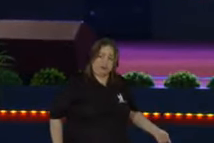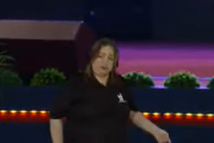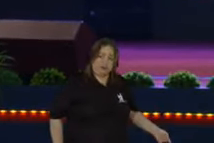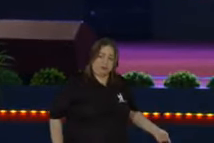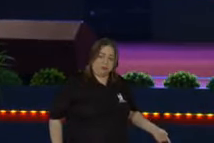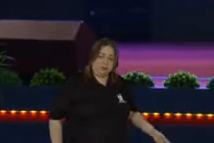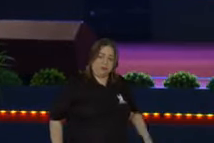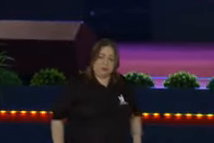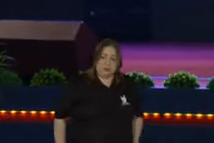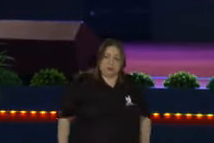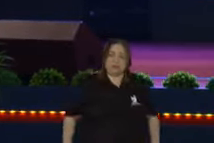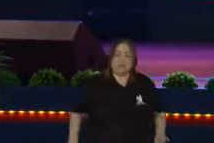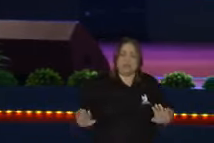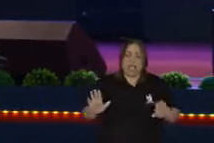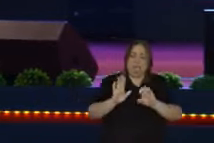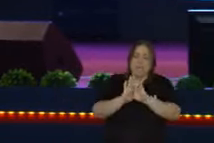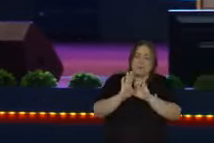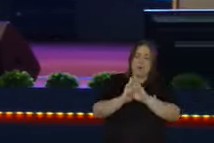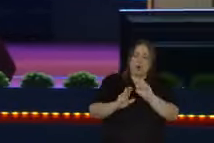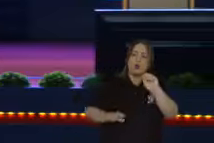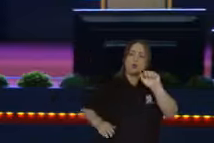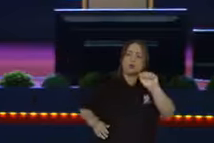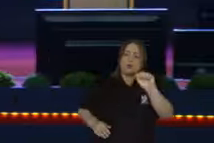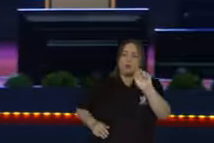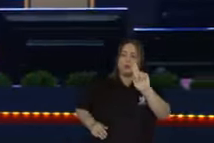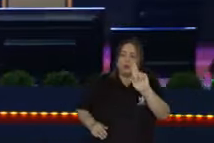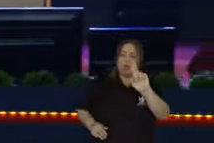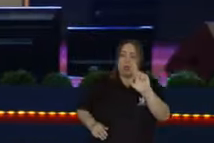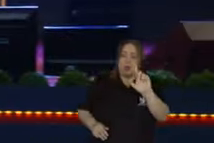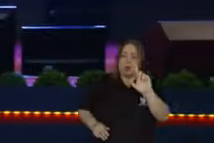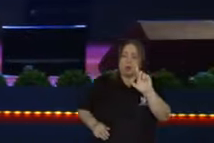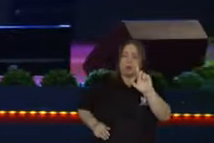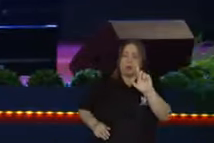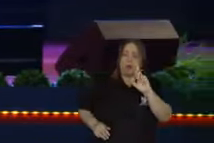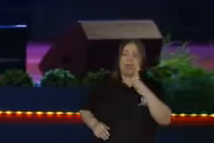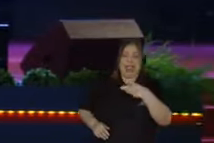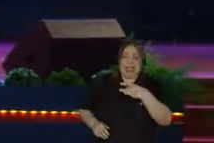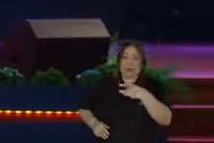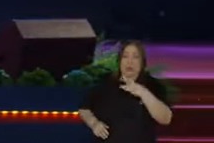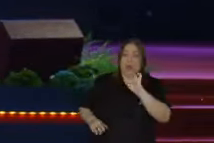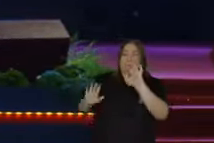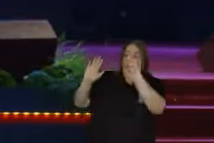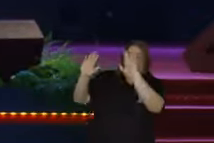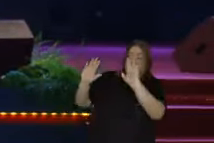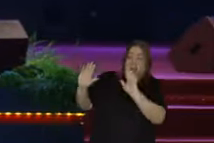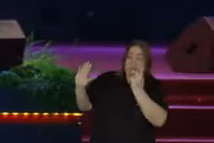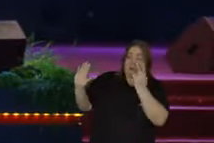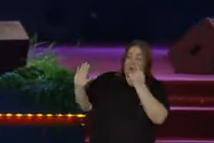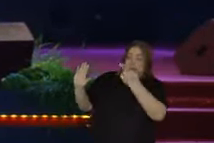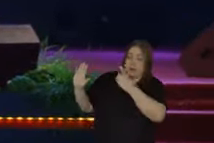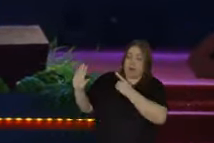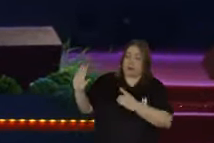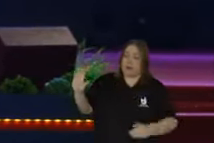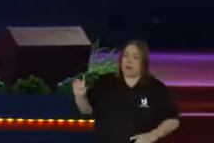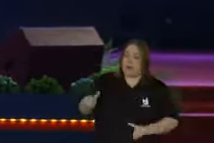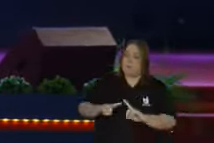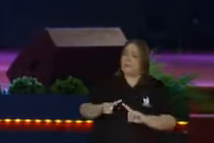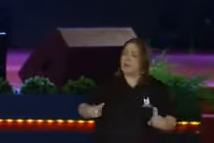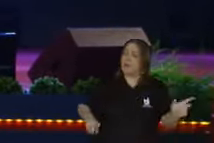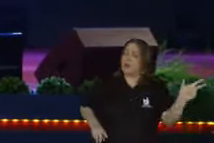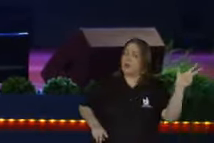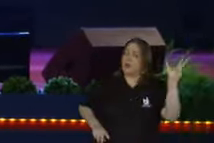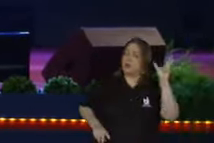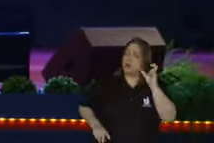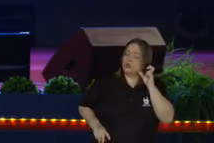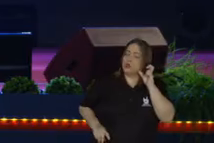Saúl, que admiraba y amaba a David, pero de repente escuchó la letra de una canción